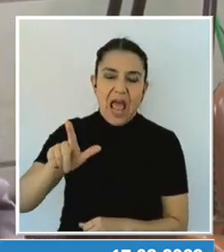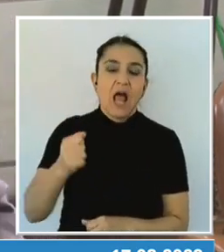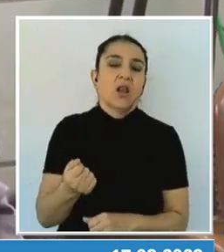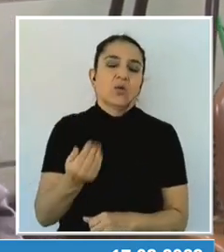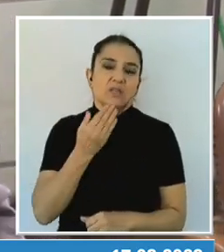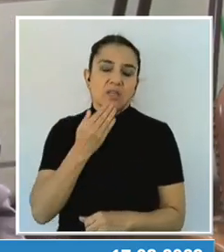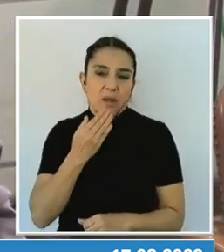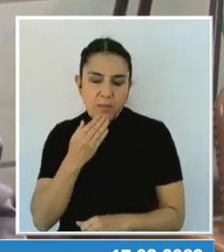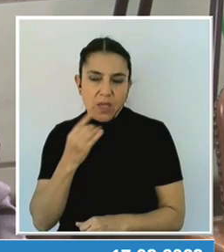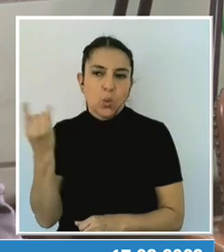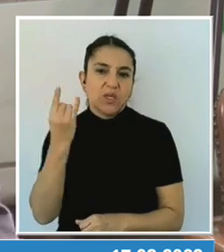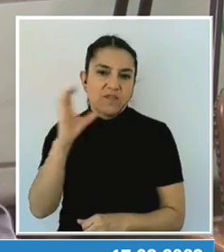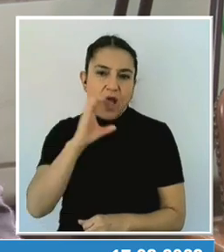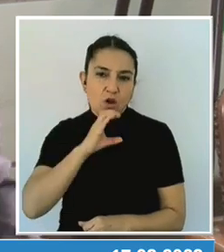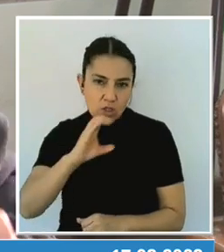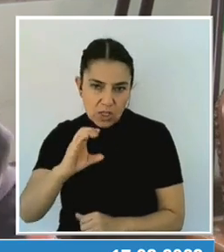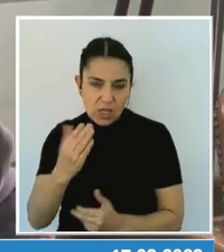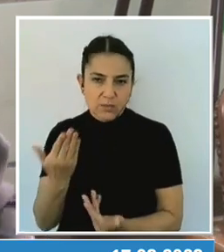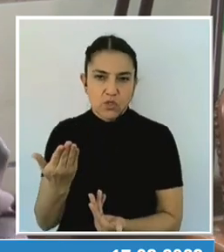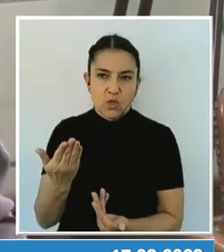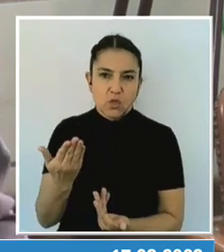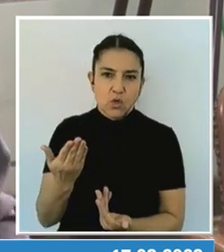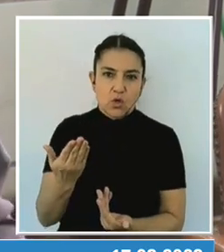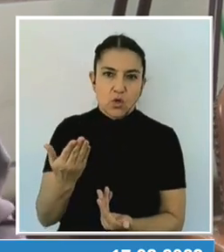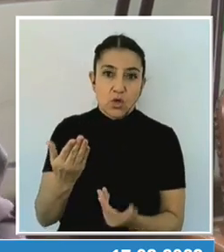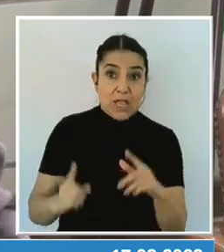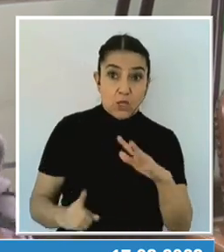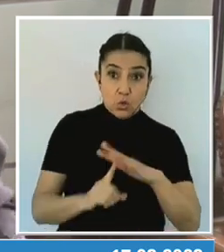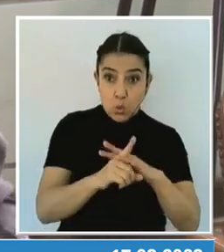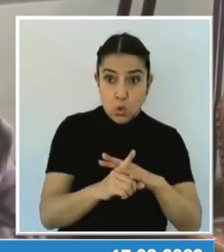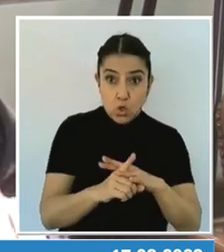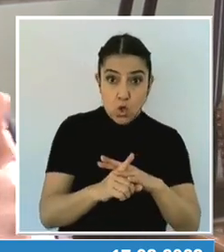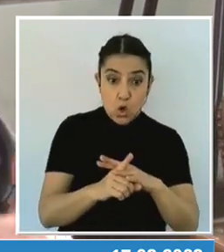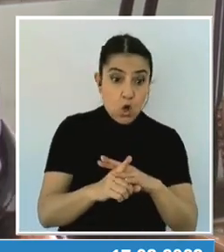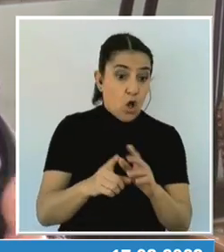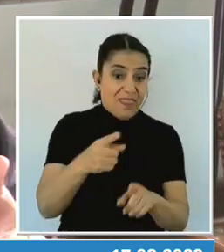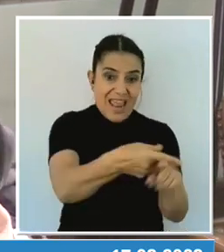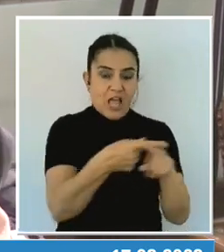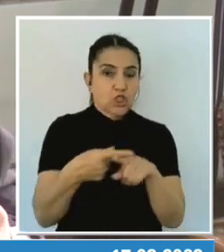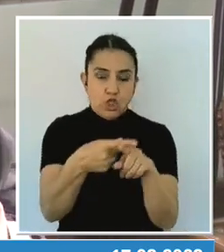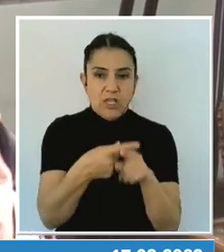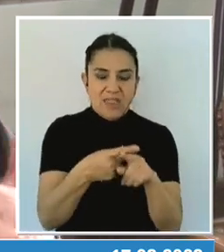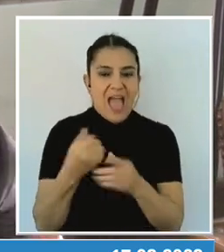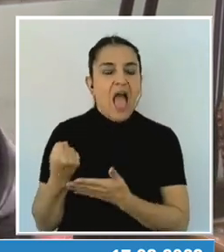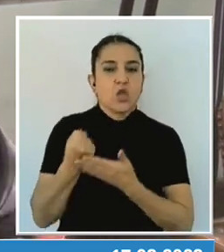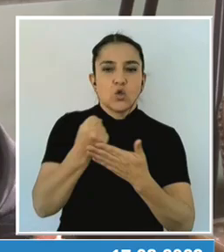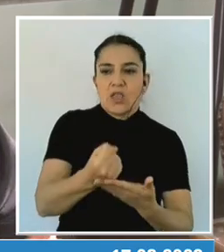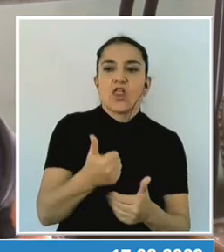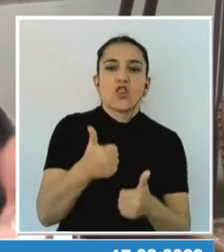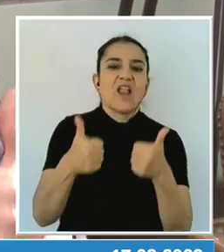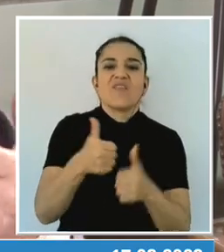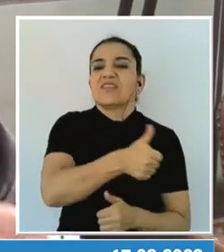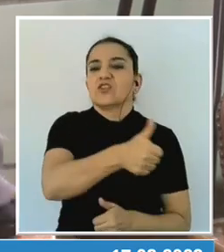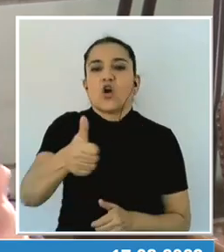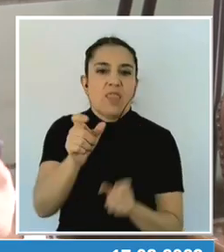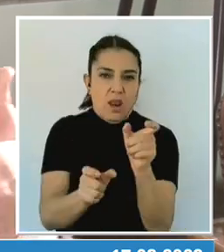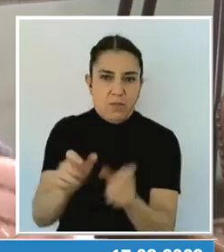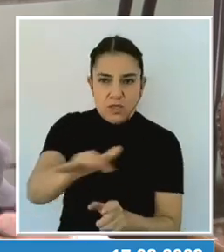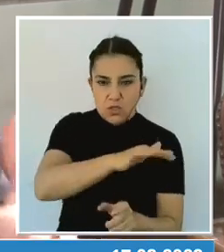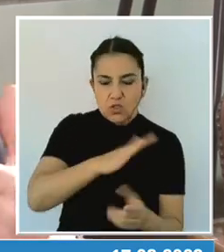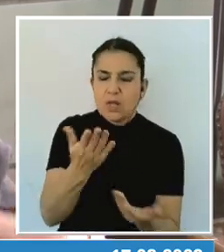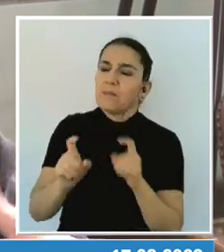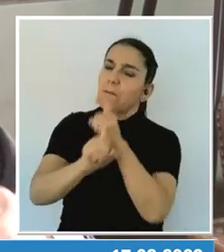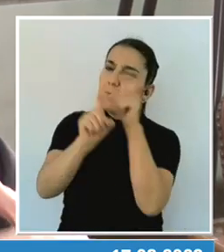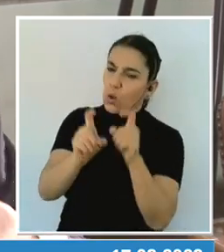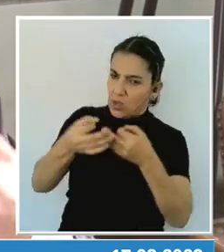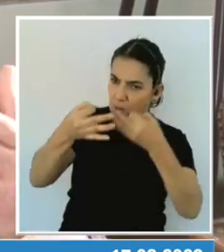iniciativa de la sociedad civil y que ha contribuido al bien común. Entonces, mi pregunta en concreto, profesora, es ¿de qué manera, si no es